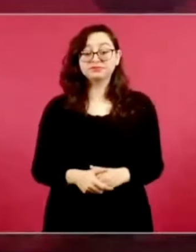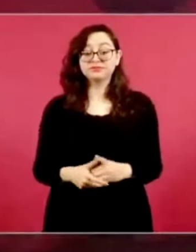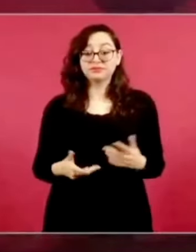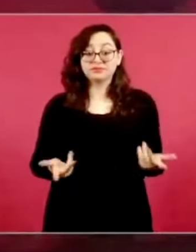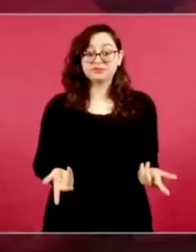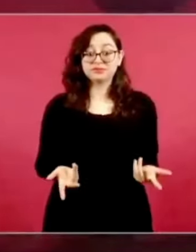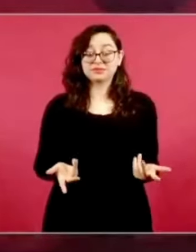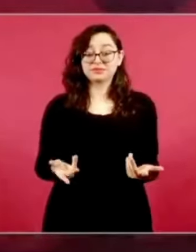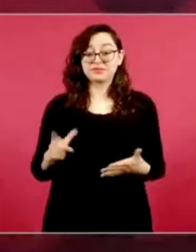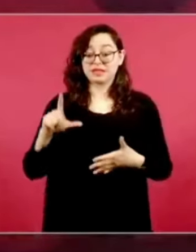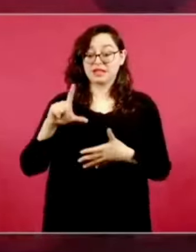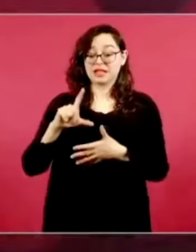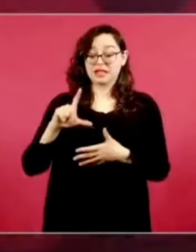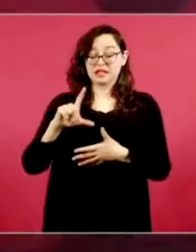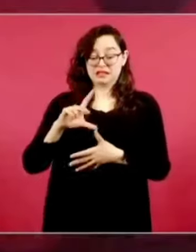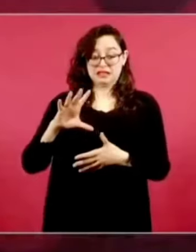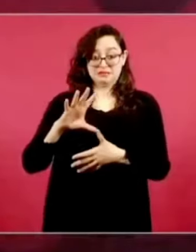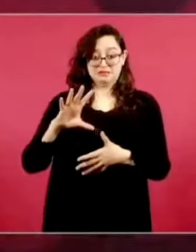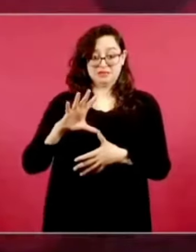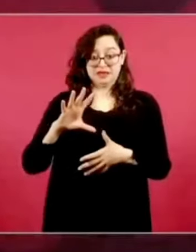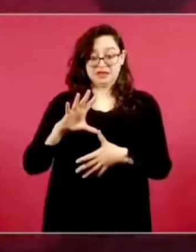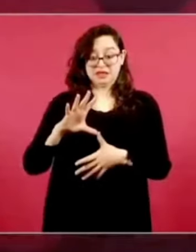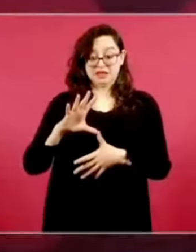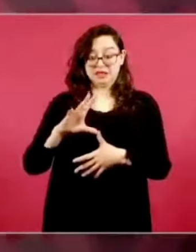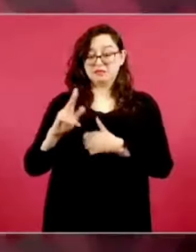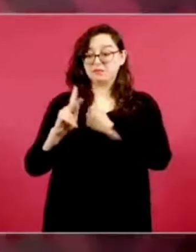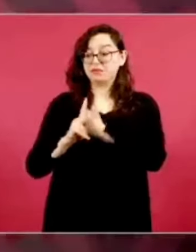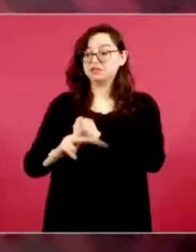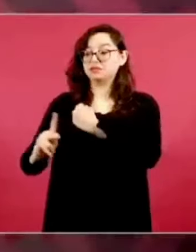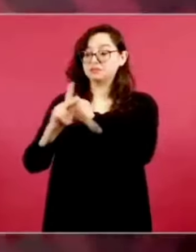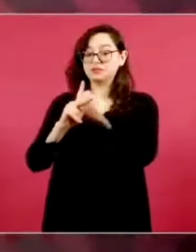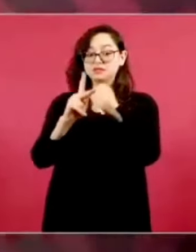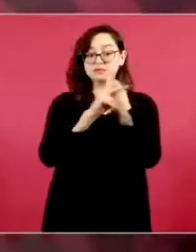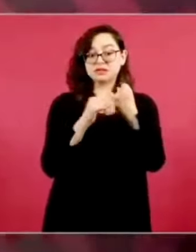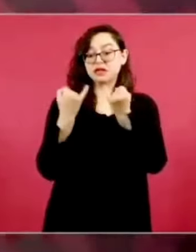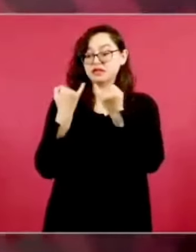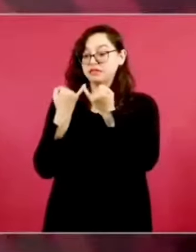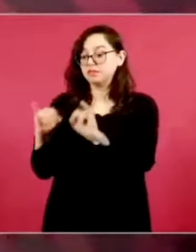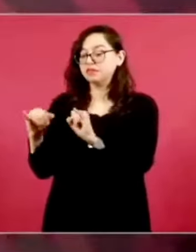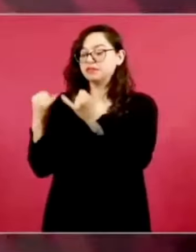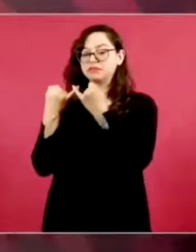de América se logran casi en el mismo tiempo.